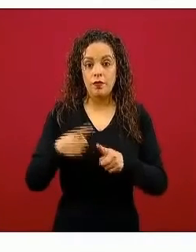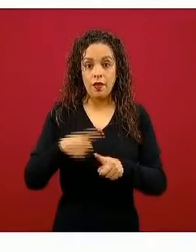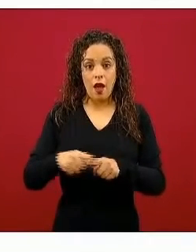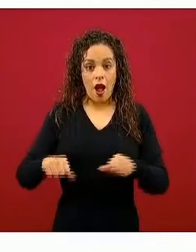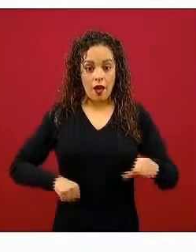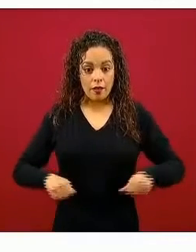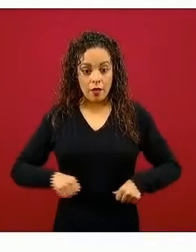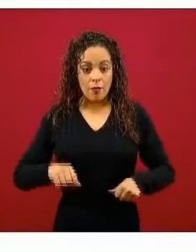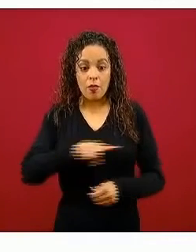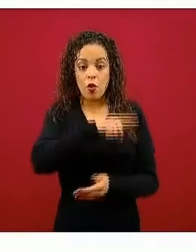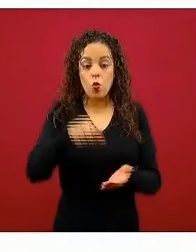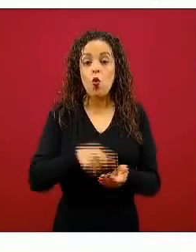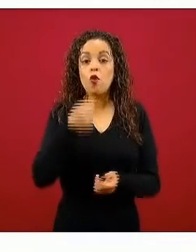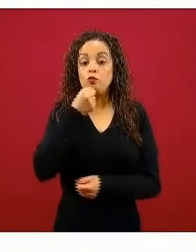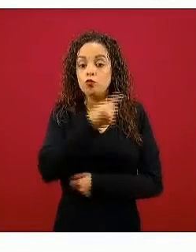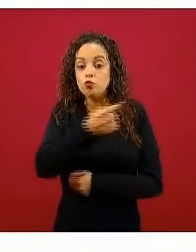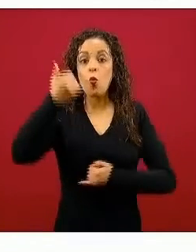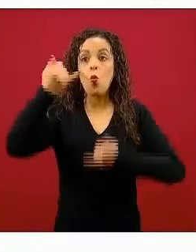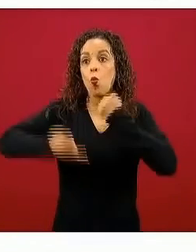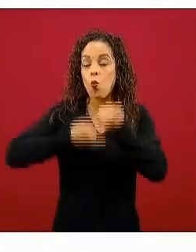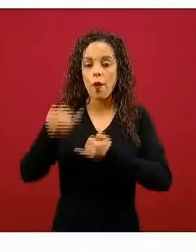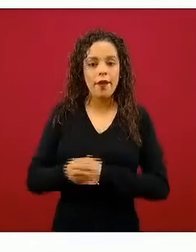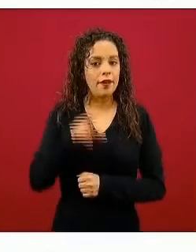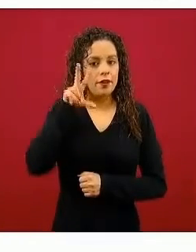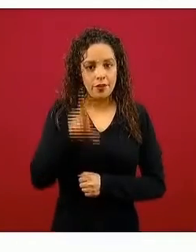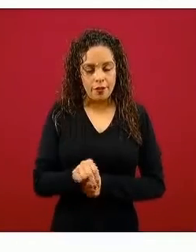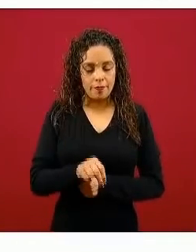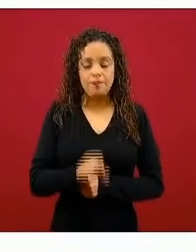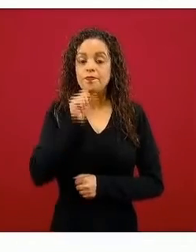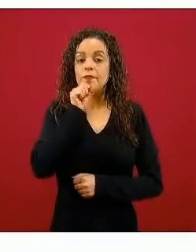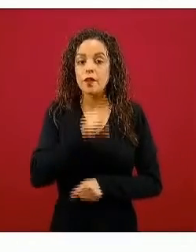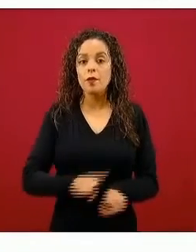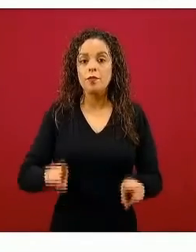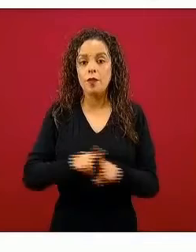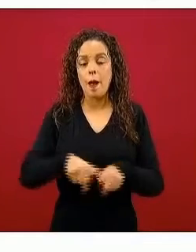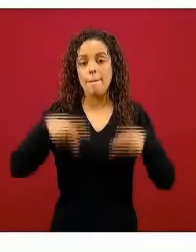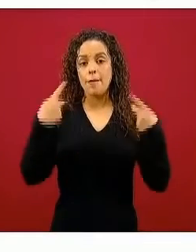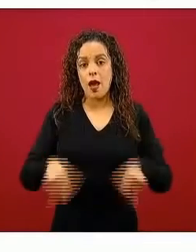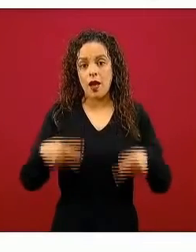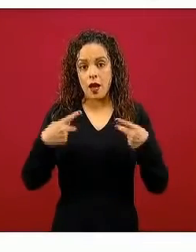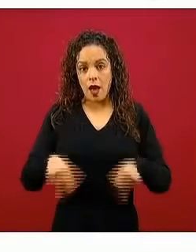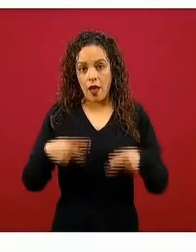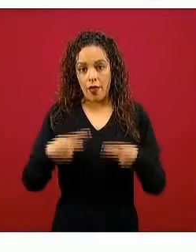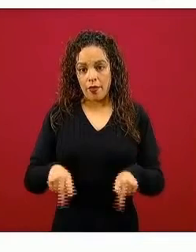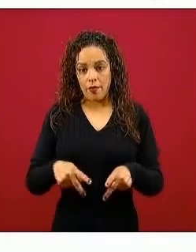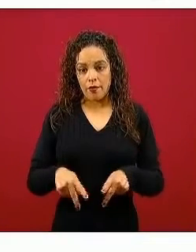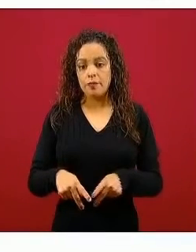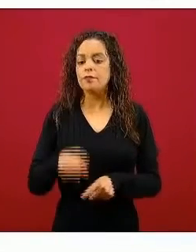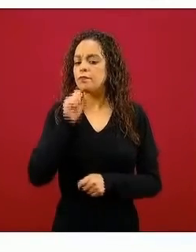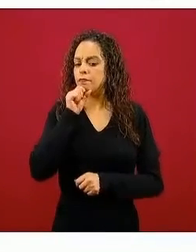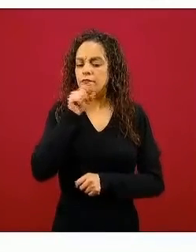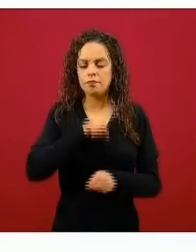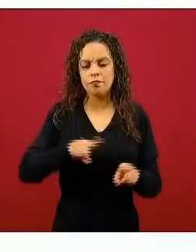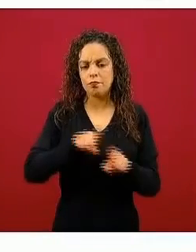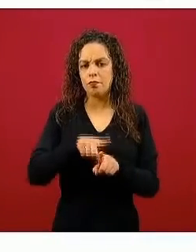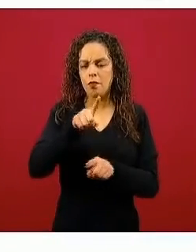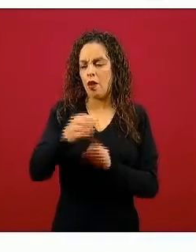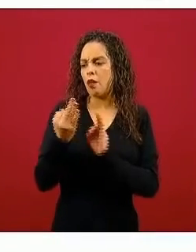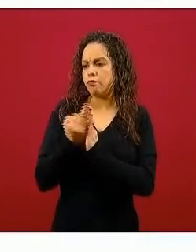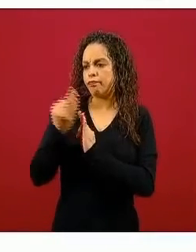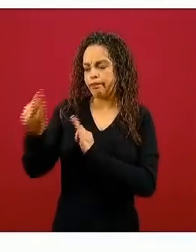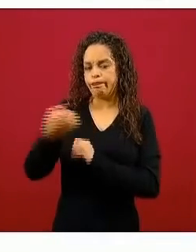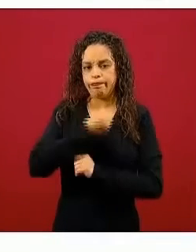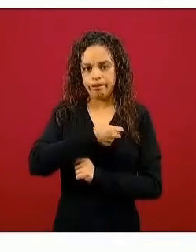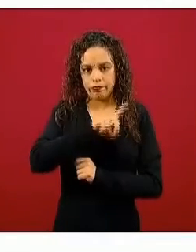áreas infantiles. Igualmente, los supermercados, mercados continúan abiertos como lo hacían en la Jornada Nacional de Sana Distancia, pero con un aforo de